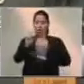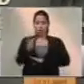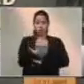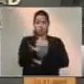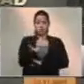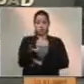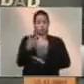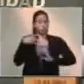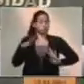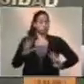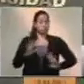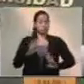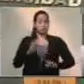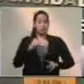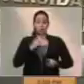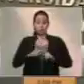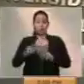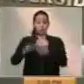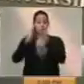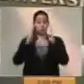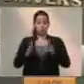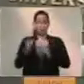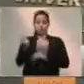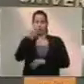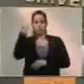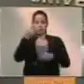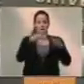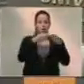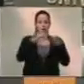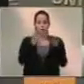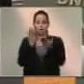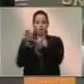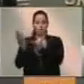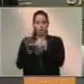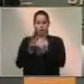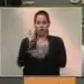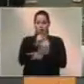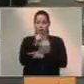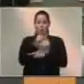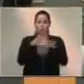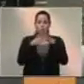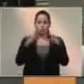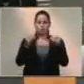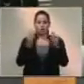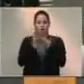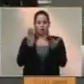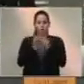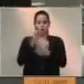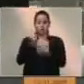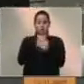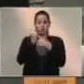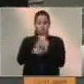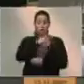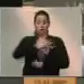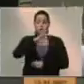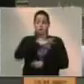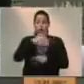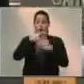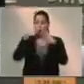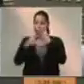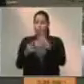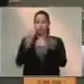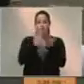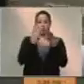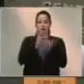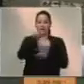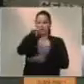y que bueno, que no son solamente estudiantes de una escuela, no es solo estudiantes de trabajo social, que también acá hay algunos, sino de varias